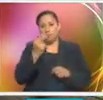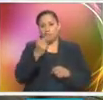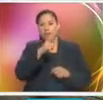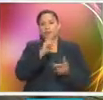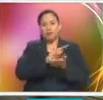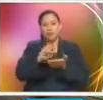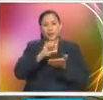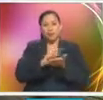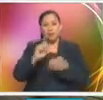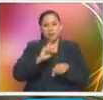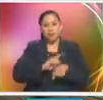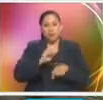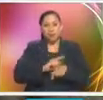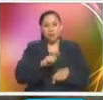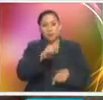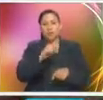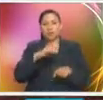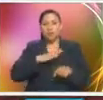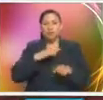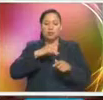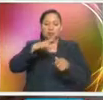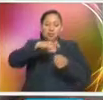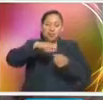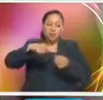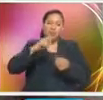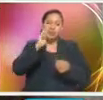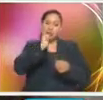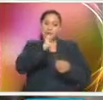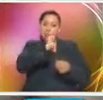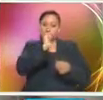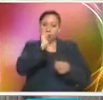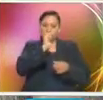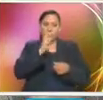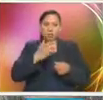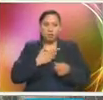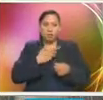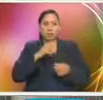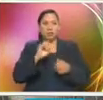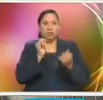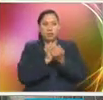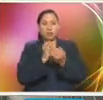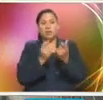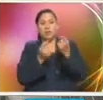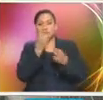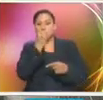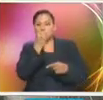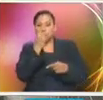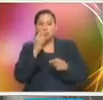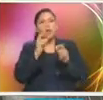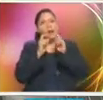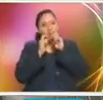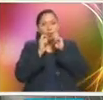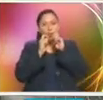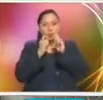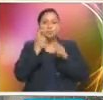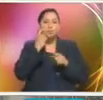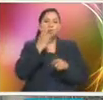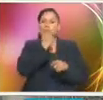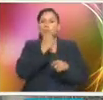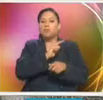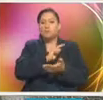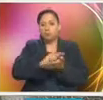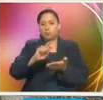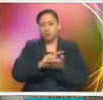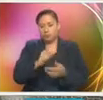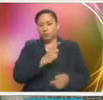limpiar los dientes, hay pastas especiales. O también igual ciertos alimentos que les puedes dar para la